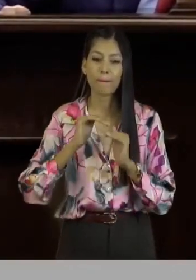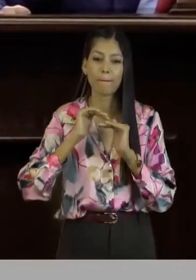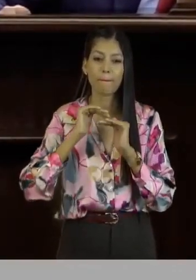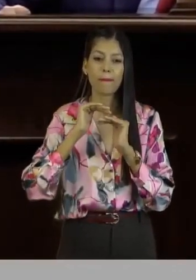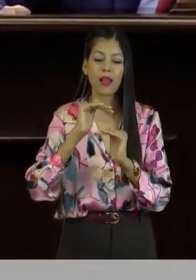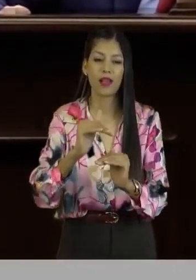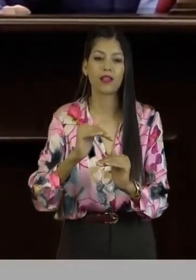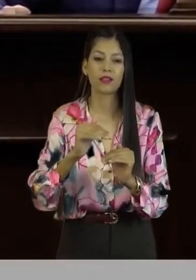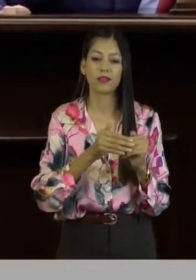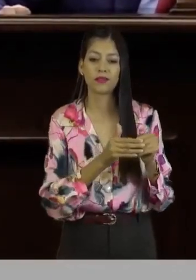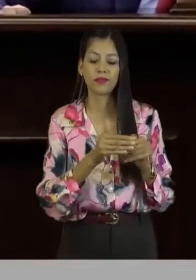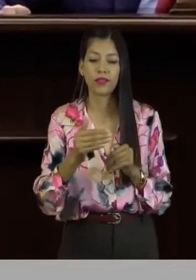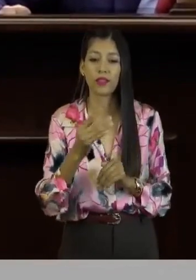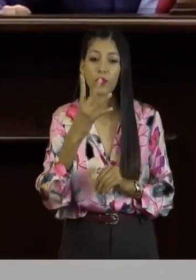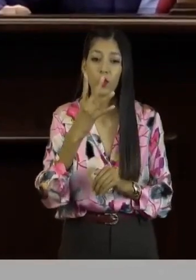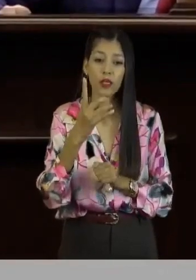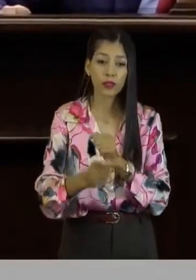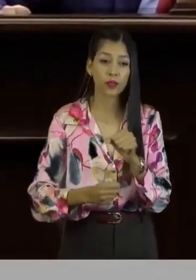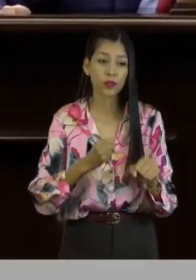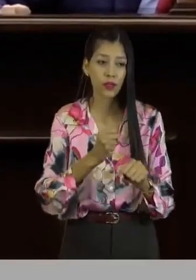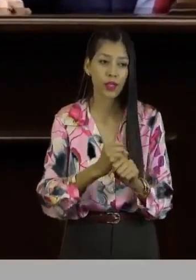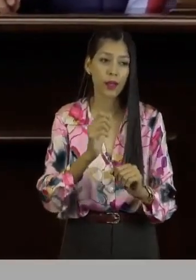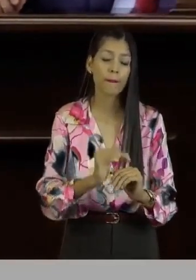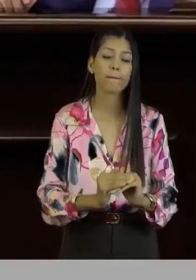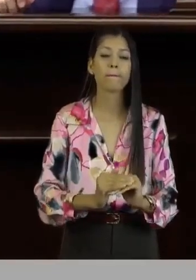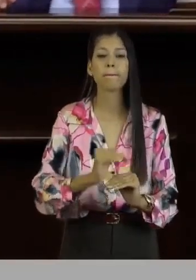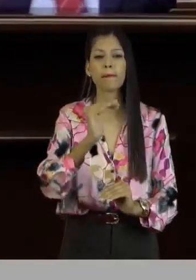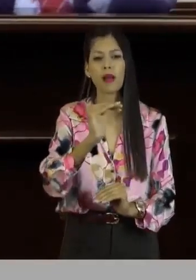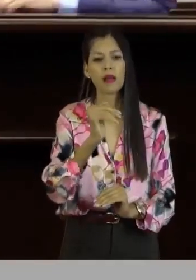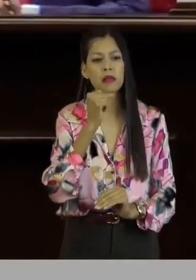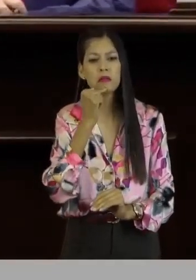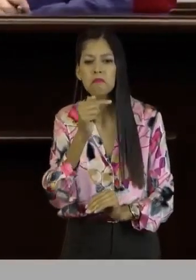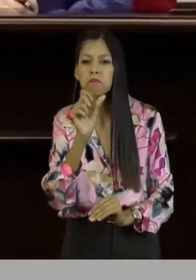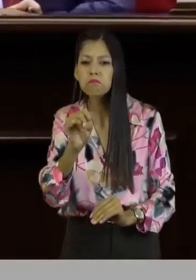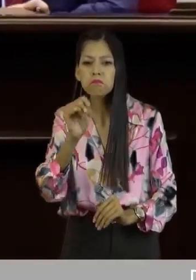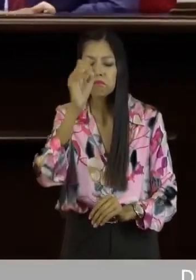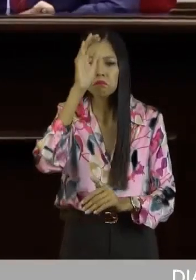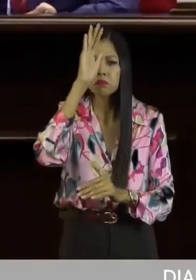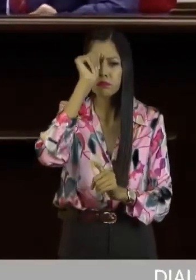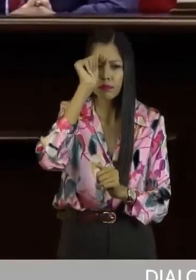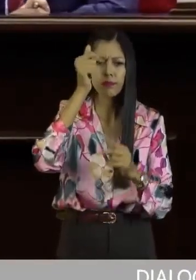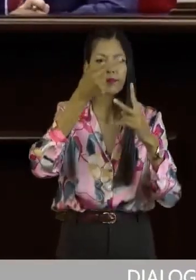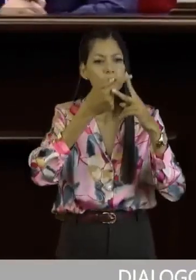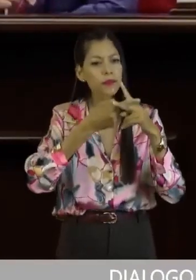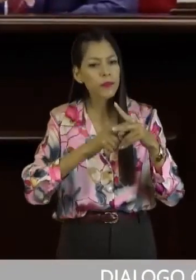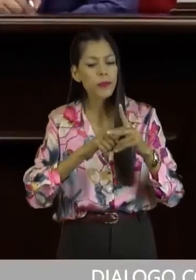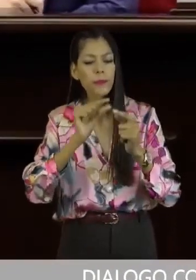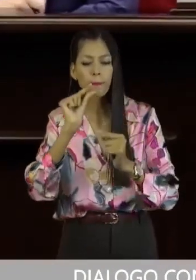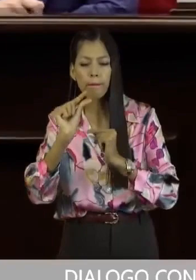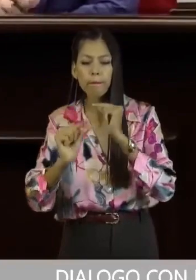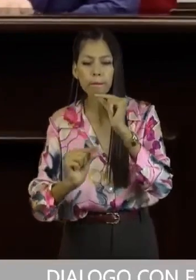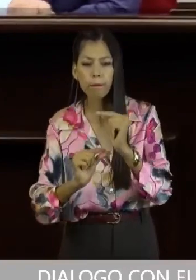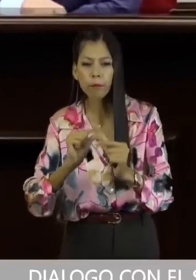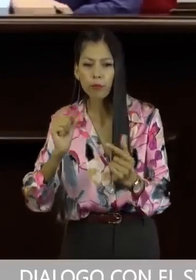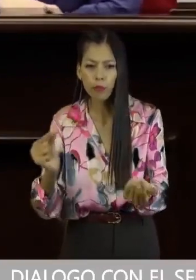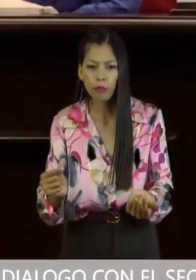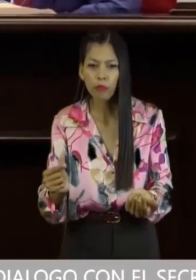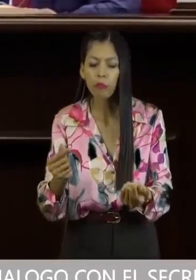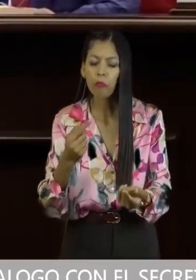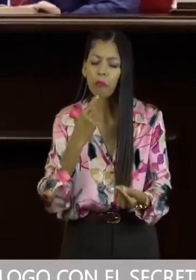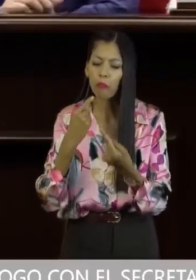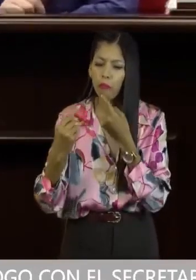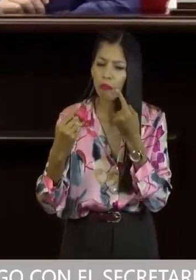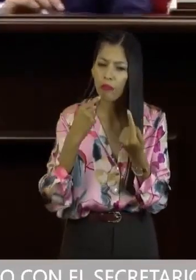extendiera por 4 años más. Y estuvo de acuerdo. Y empezamos a construir con la dirigencia del